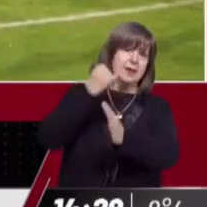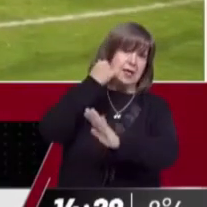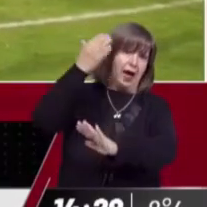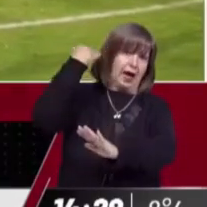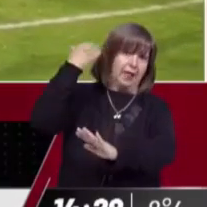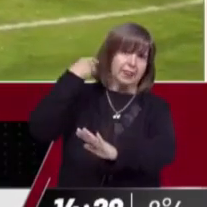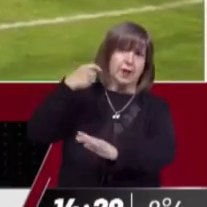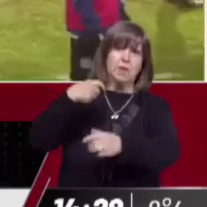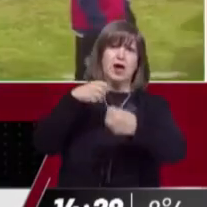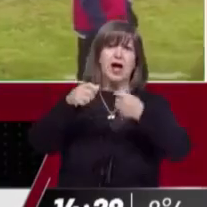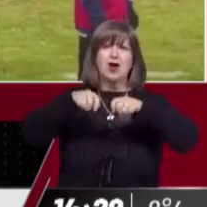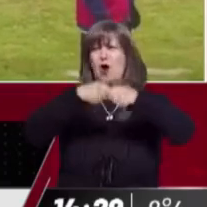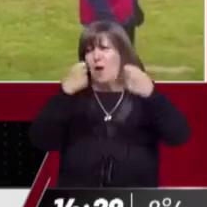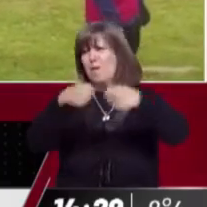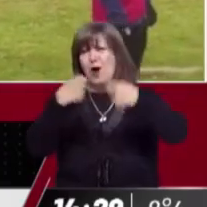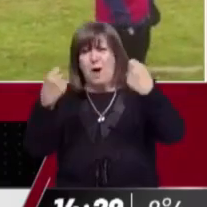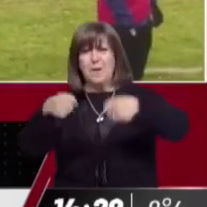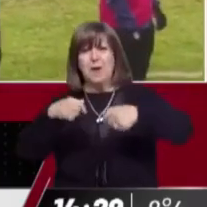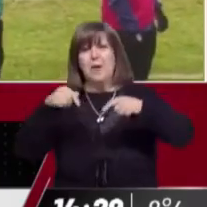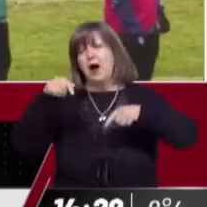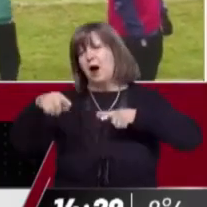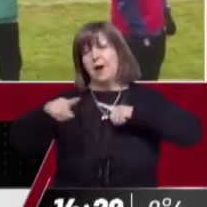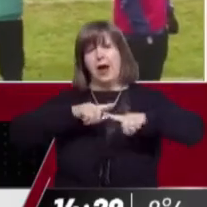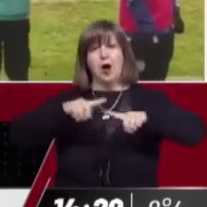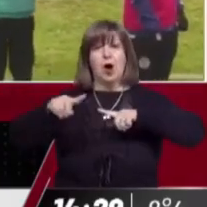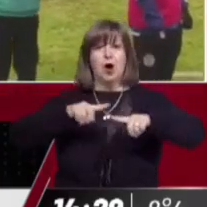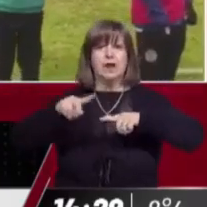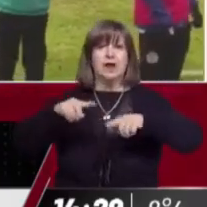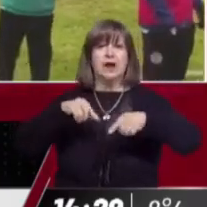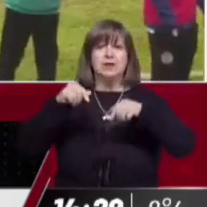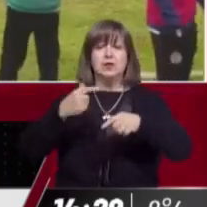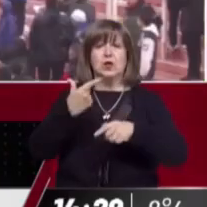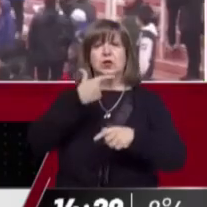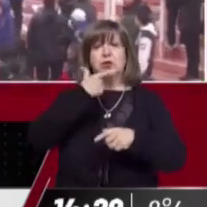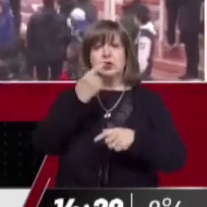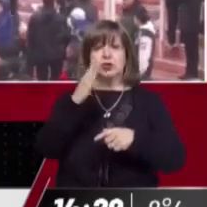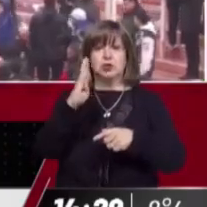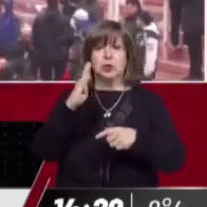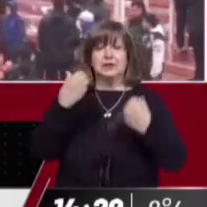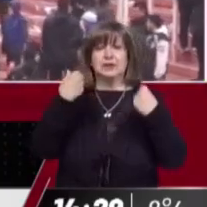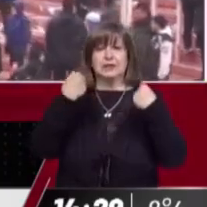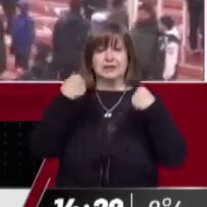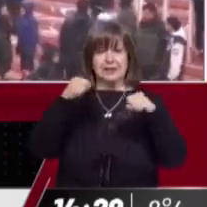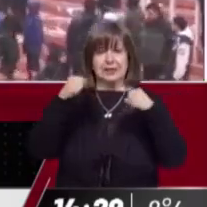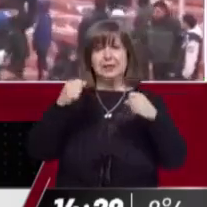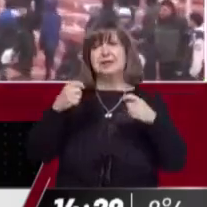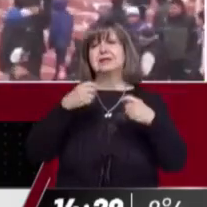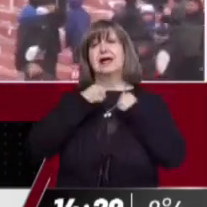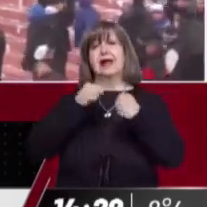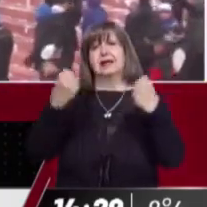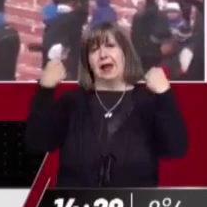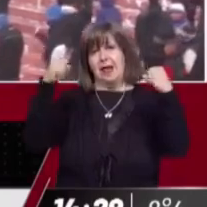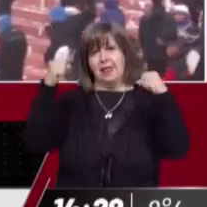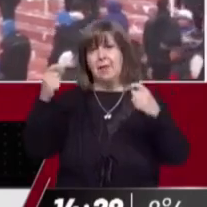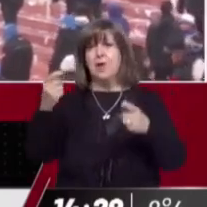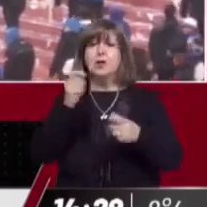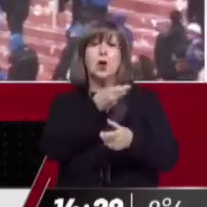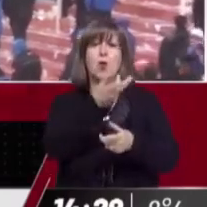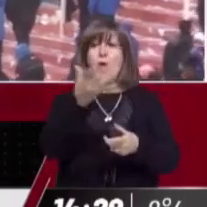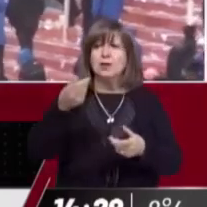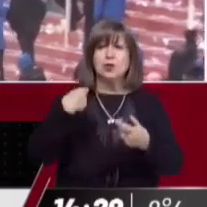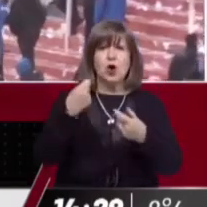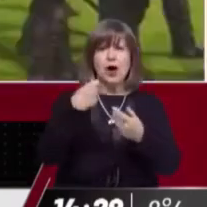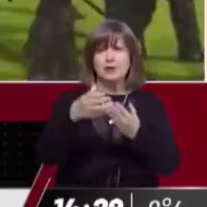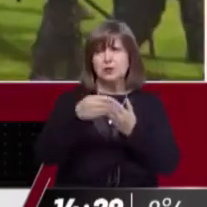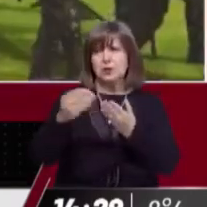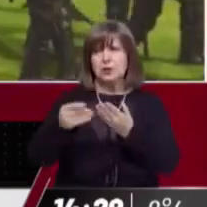en esto, bueno, ya lo está coordinando seguramente la Subsecretaría de Deportes, que es quien coordina esta situación y quien tiene a cargo